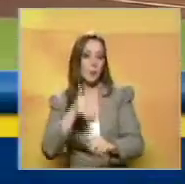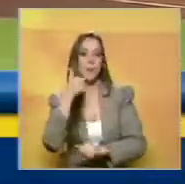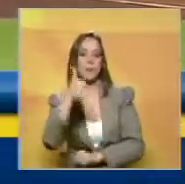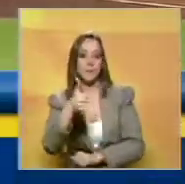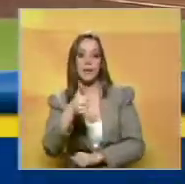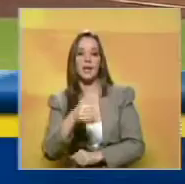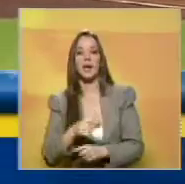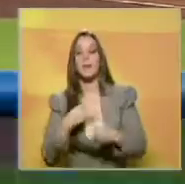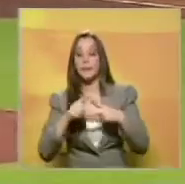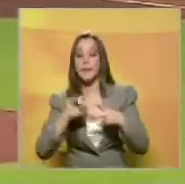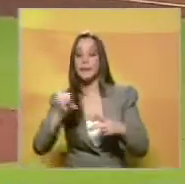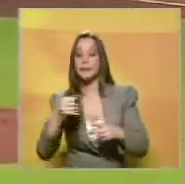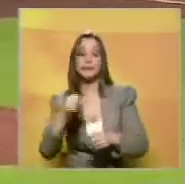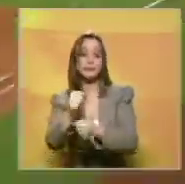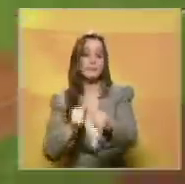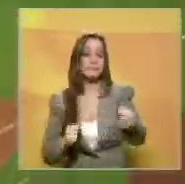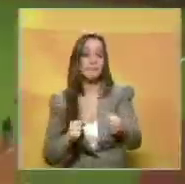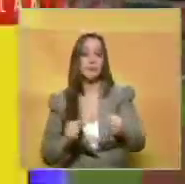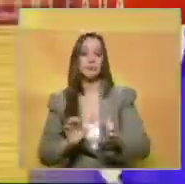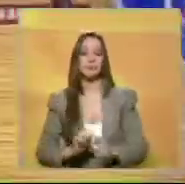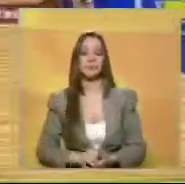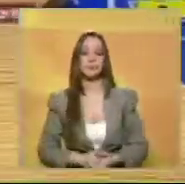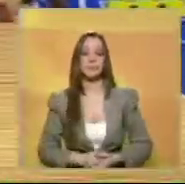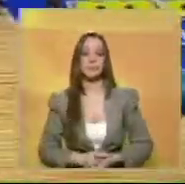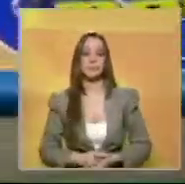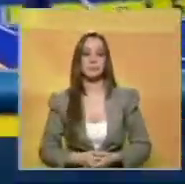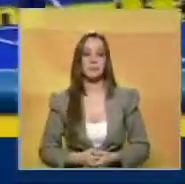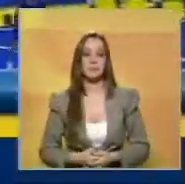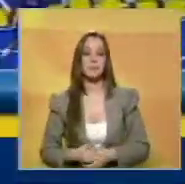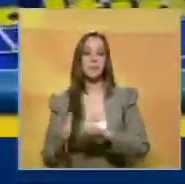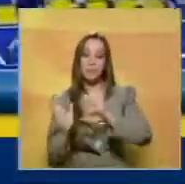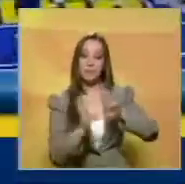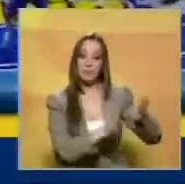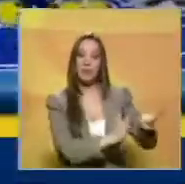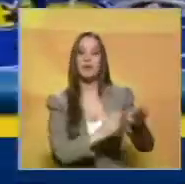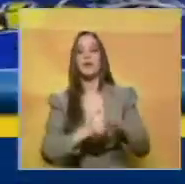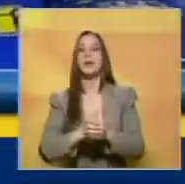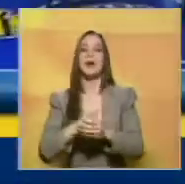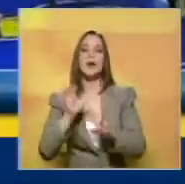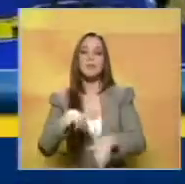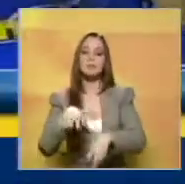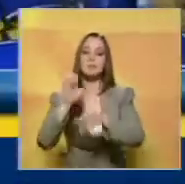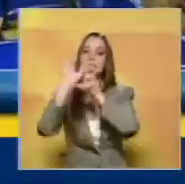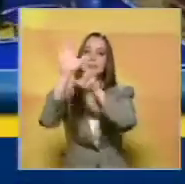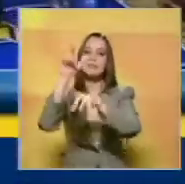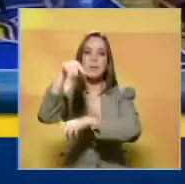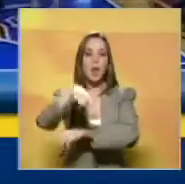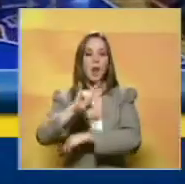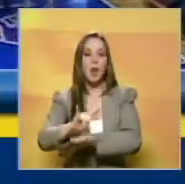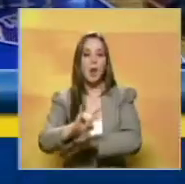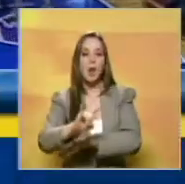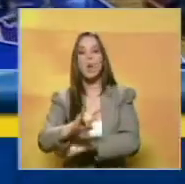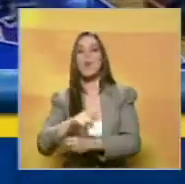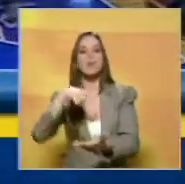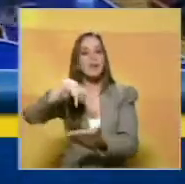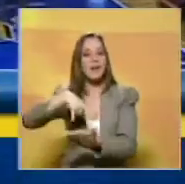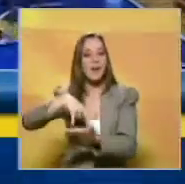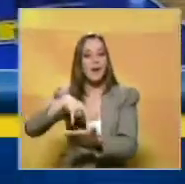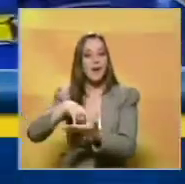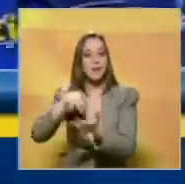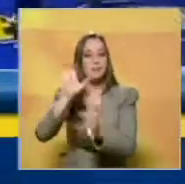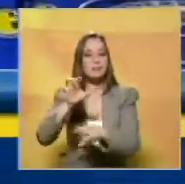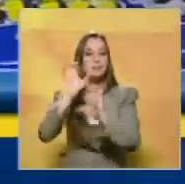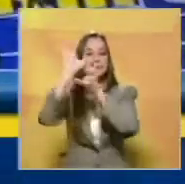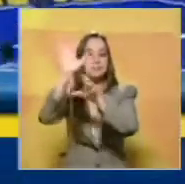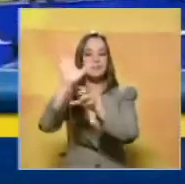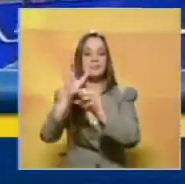Jesús Guzmán se ponchó como emergente. Ahora pasamos a la Liga Profesional de Baloncesto. Este lunes Trotamundos de Carabobo aseguró su presencia en